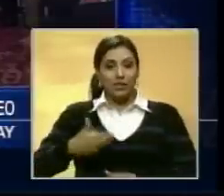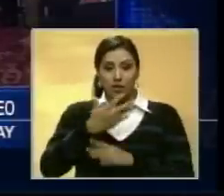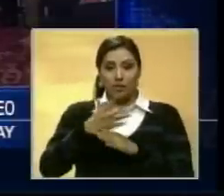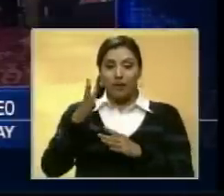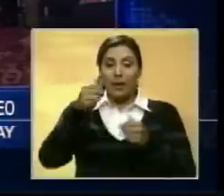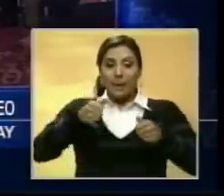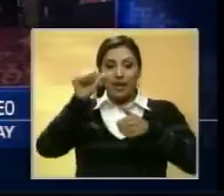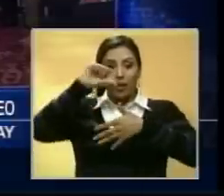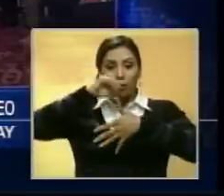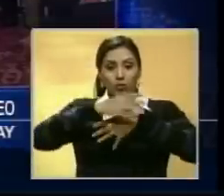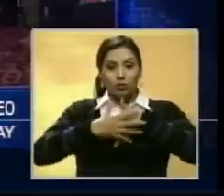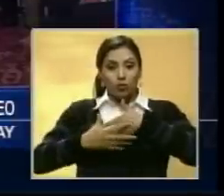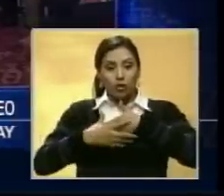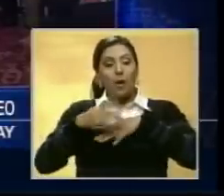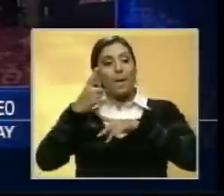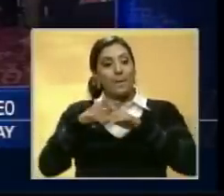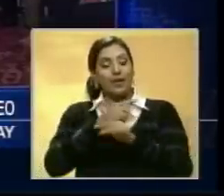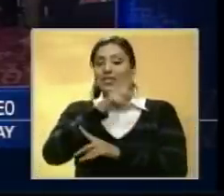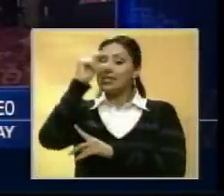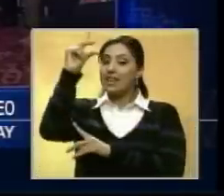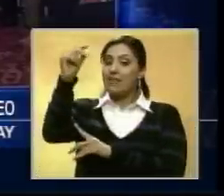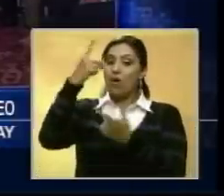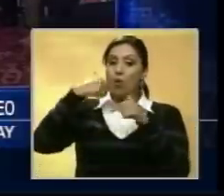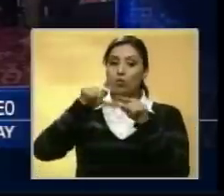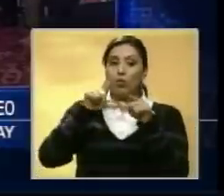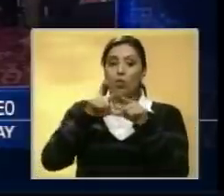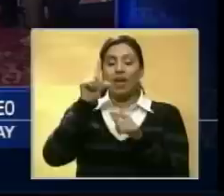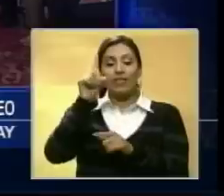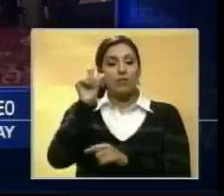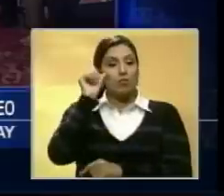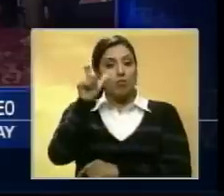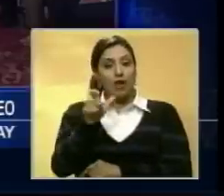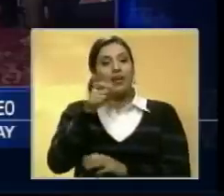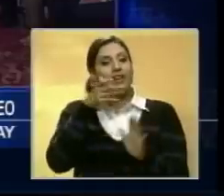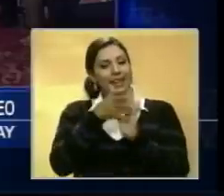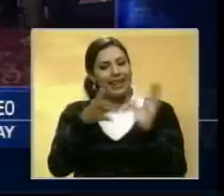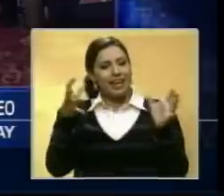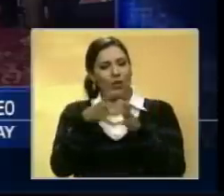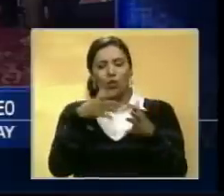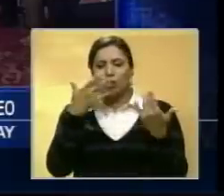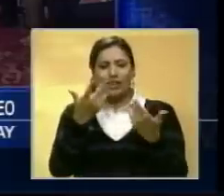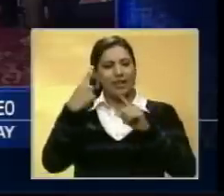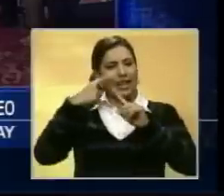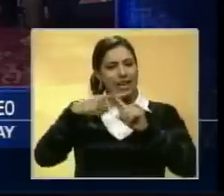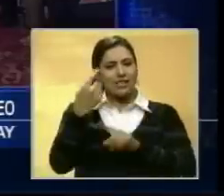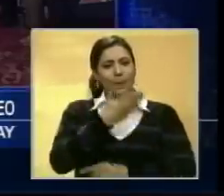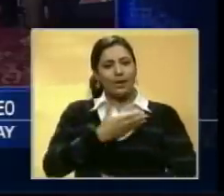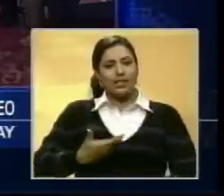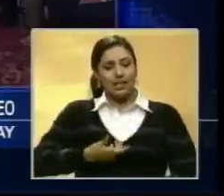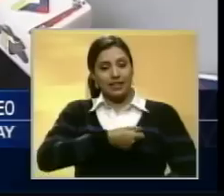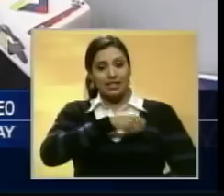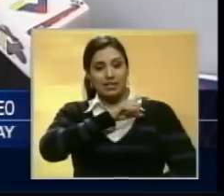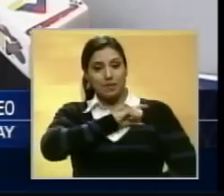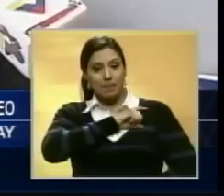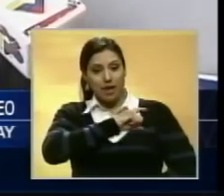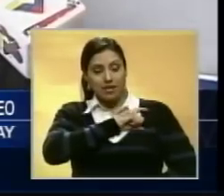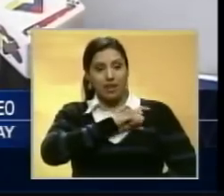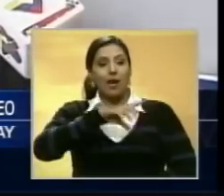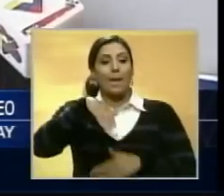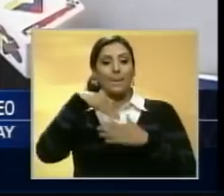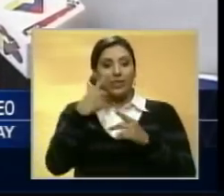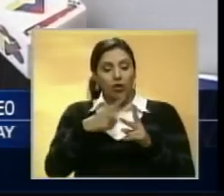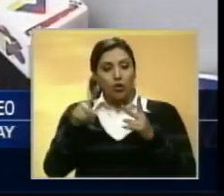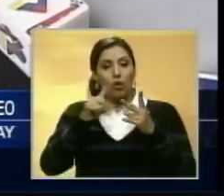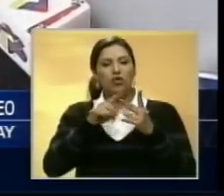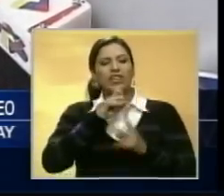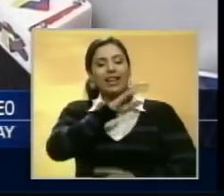tempore del Mercosur. Antes de partir a Montevideo, Delcy Rodríguez sostuvo una reunión con el expresidente español José Luis Rodríguez Zapatero y